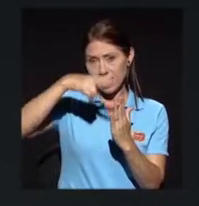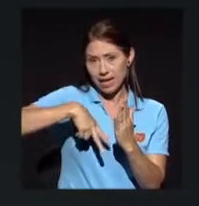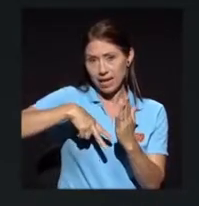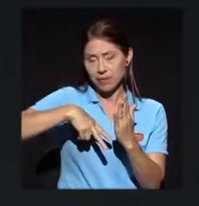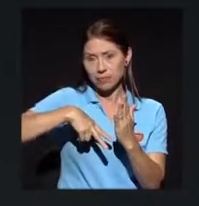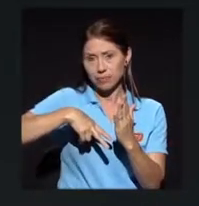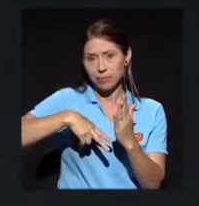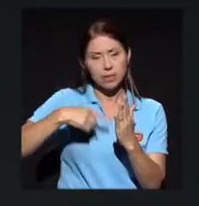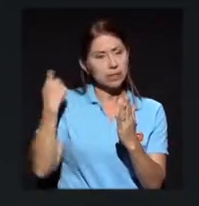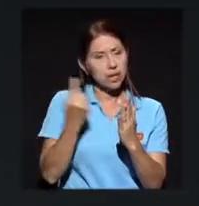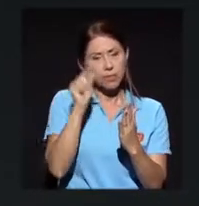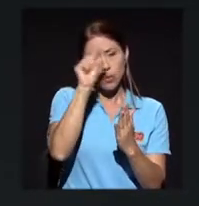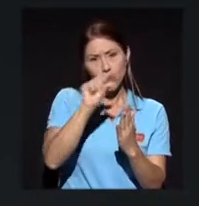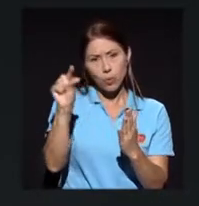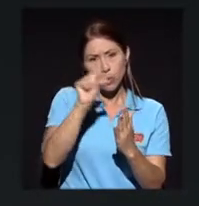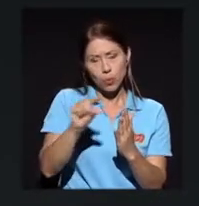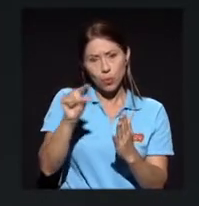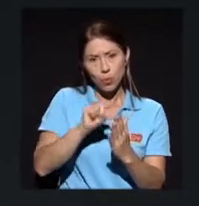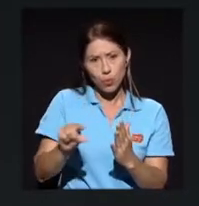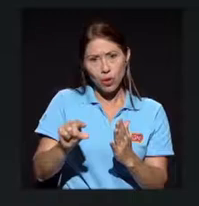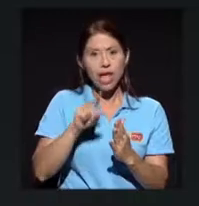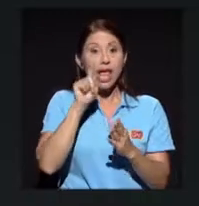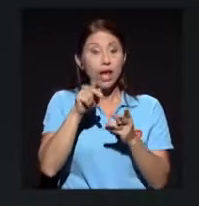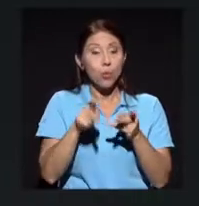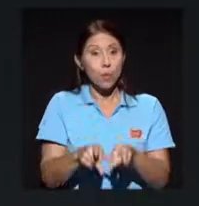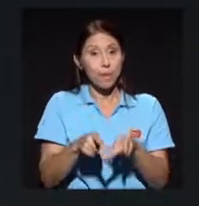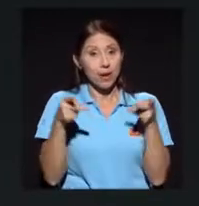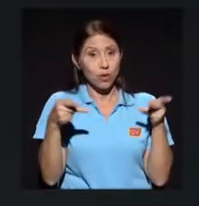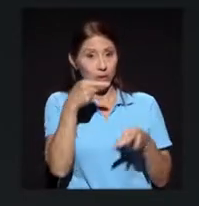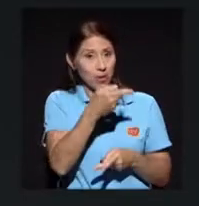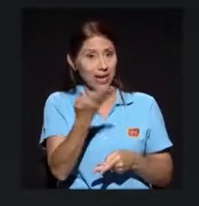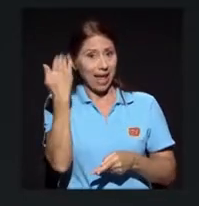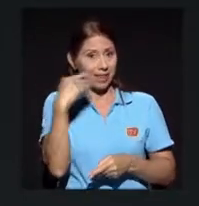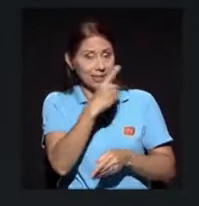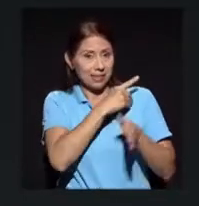semanal en el medio que él dirigió y